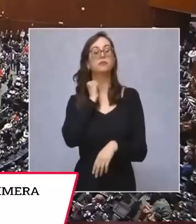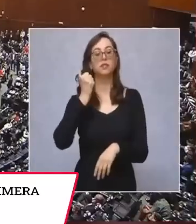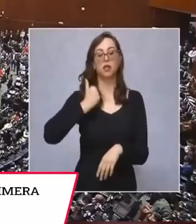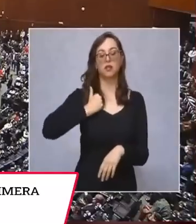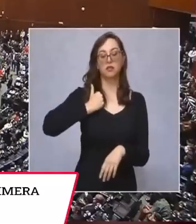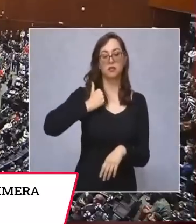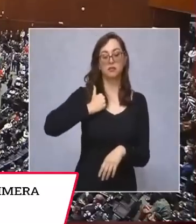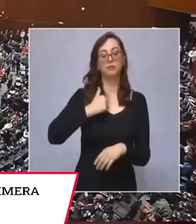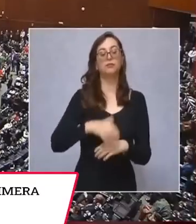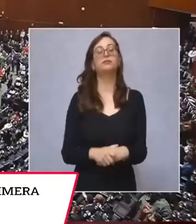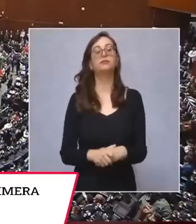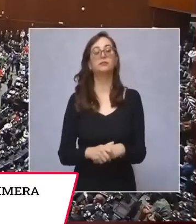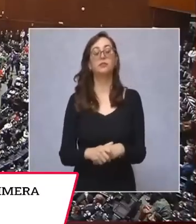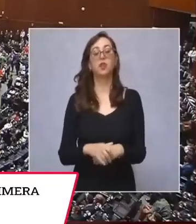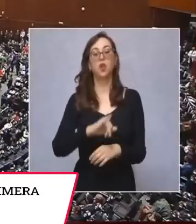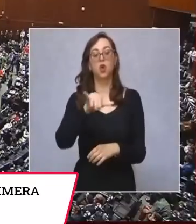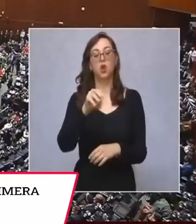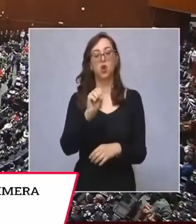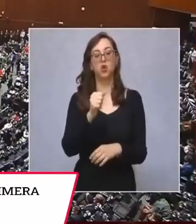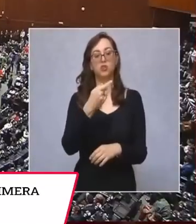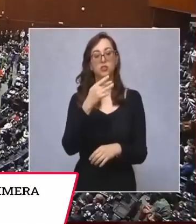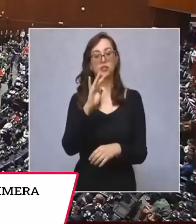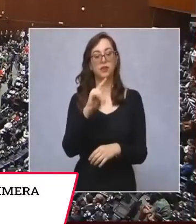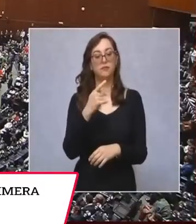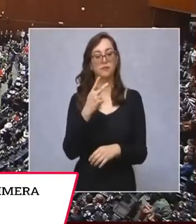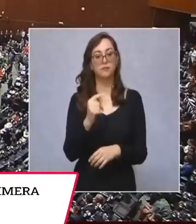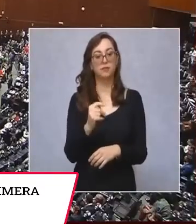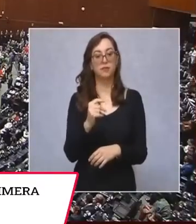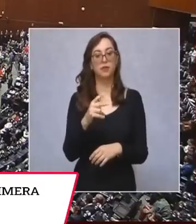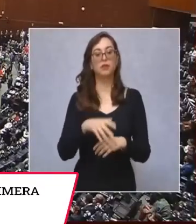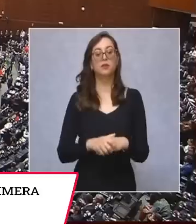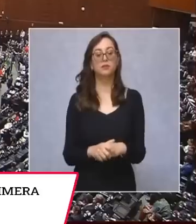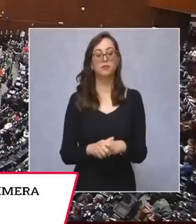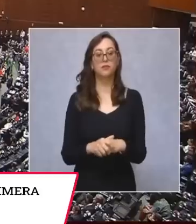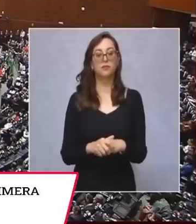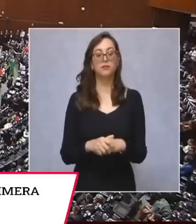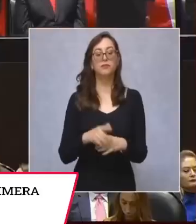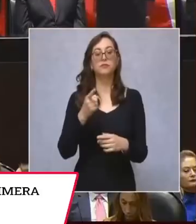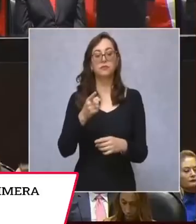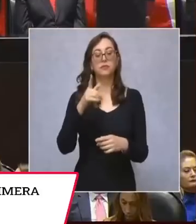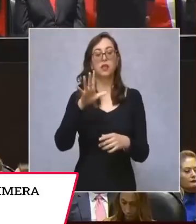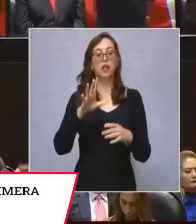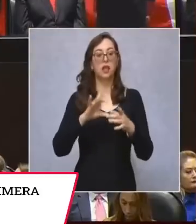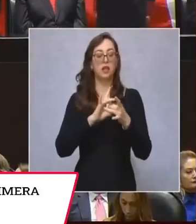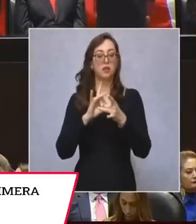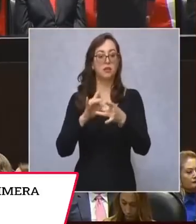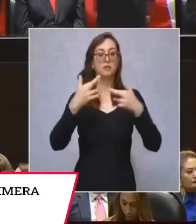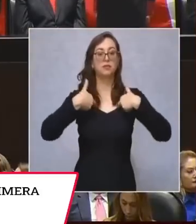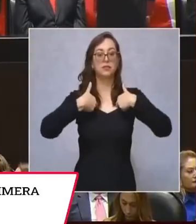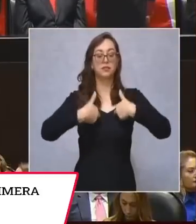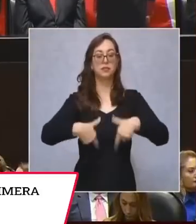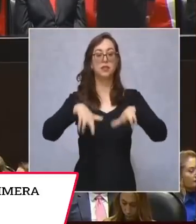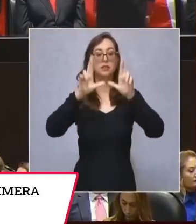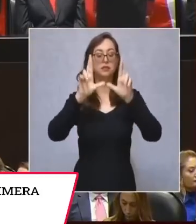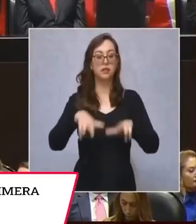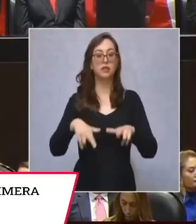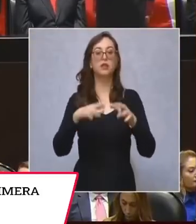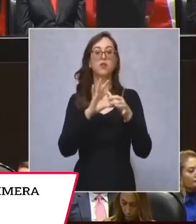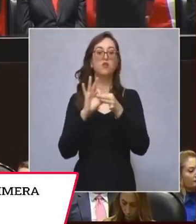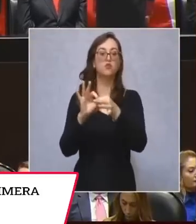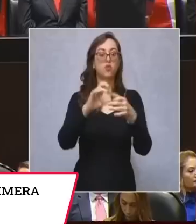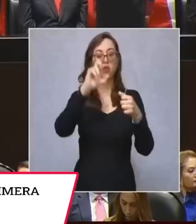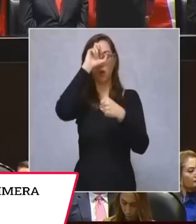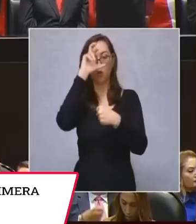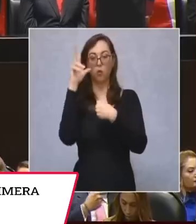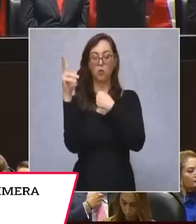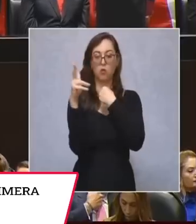respetando nuestra alimentación y no están respetando nuestras reglas. Entonces, importante este punto. Y segundo punto,